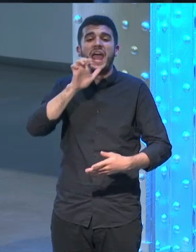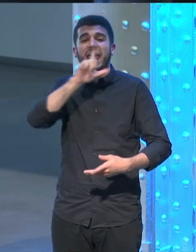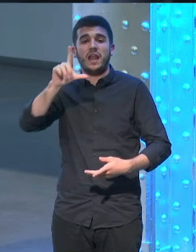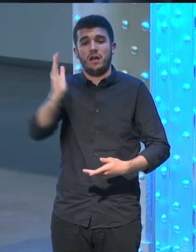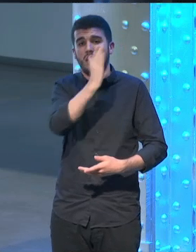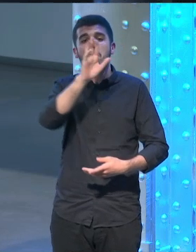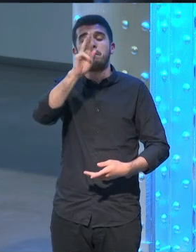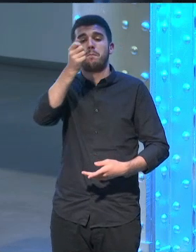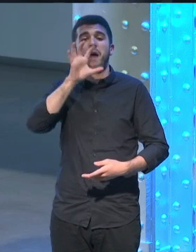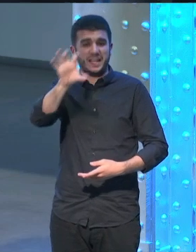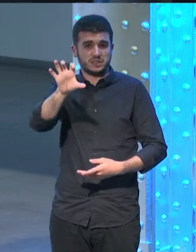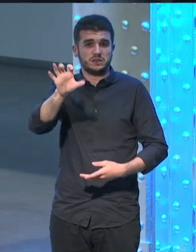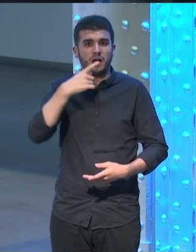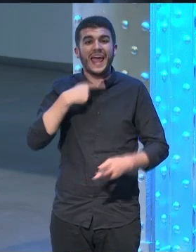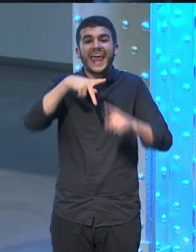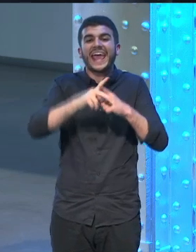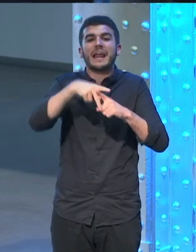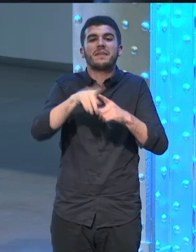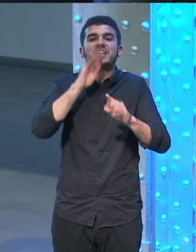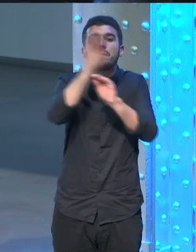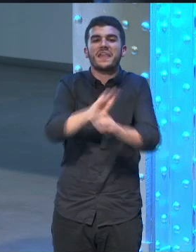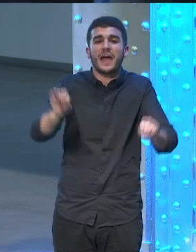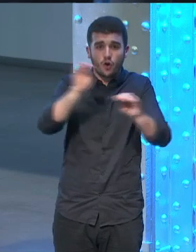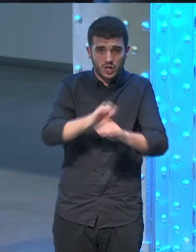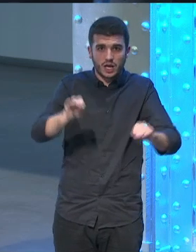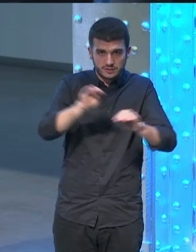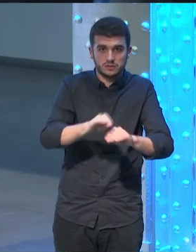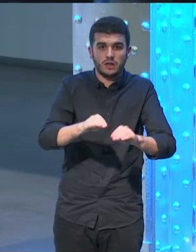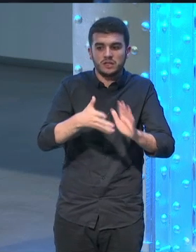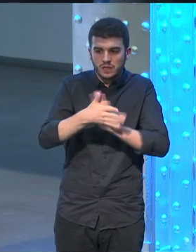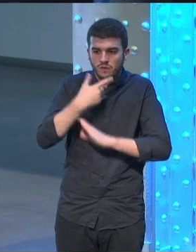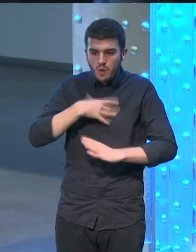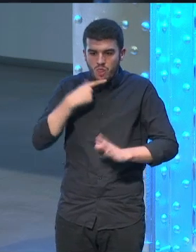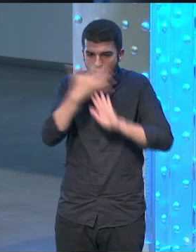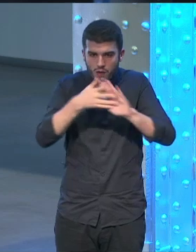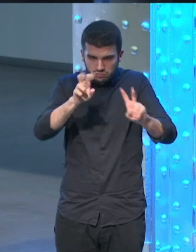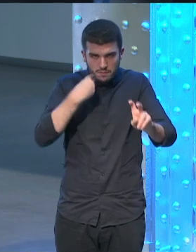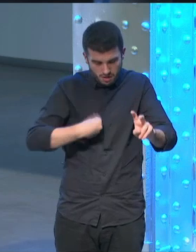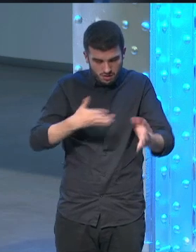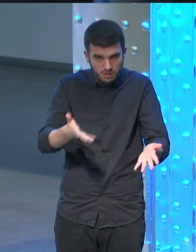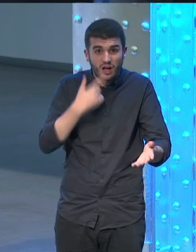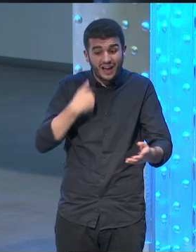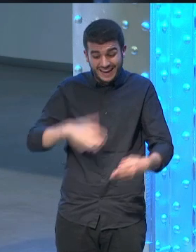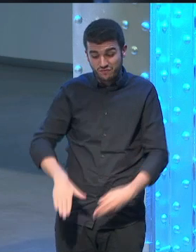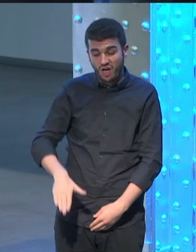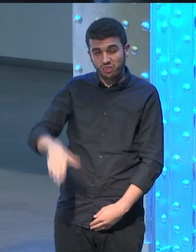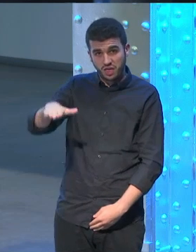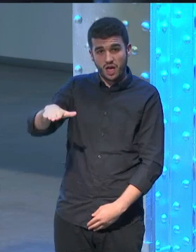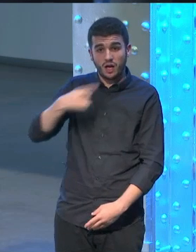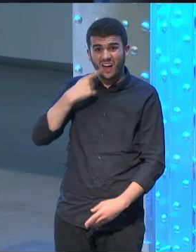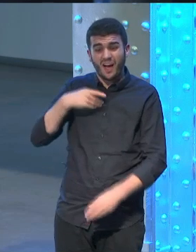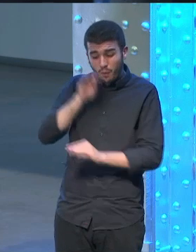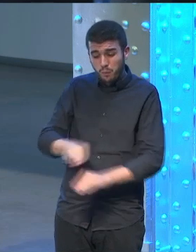herramientas pedagógicas. Y esto seguramente después lo puedas plantear con el tema de educación. Si desde la infancia la pedagogía